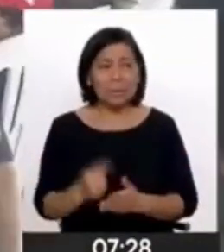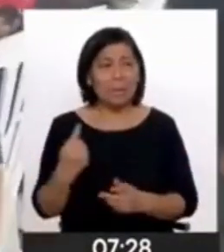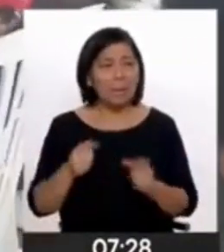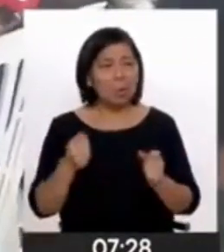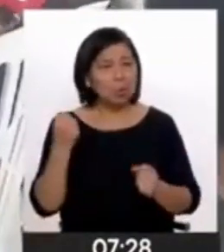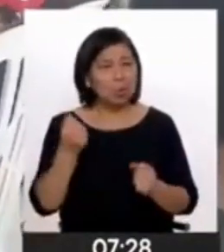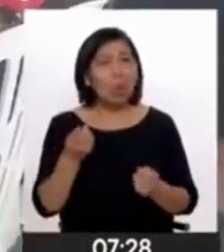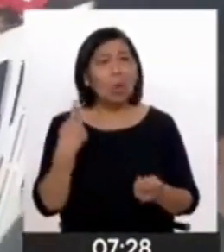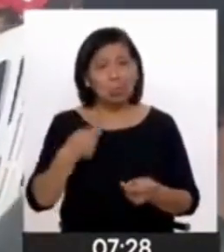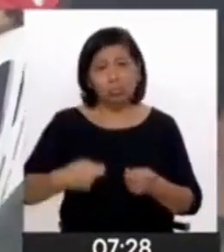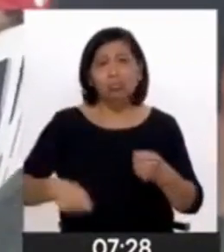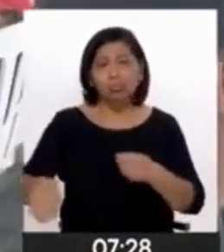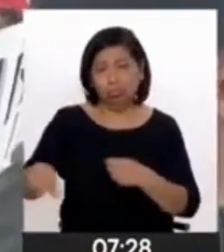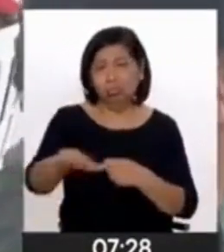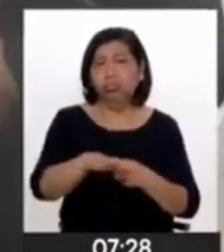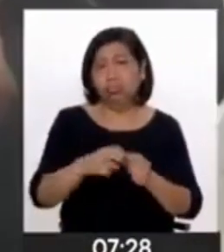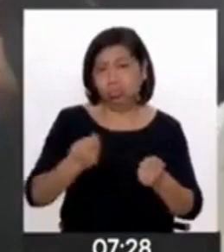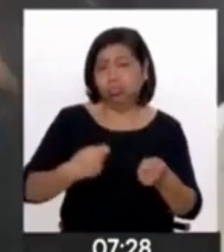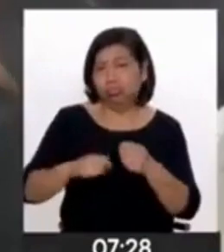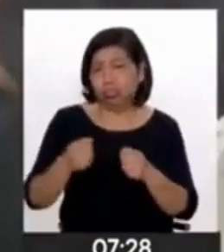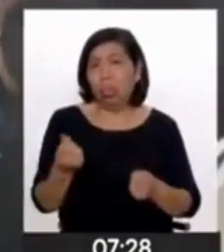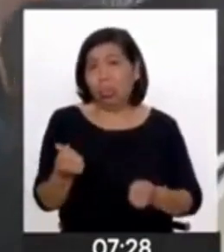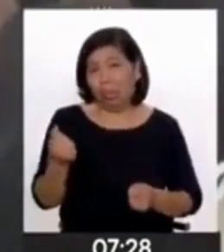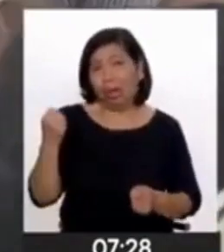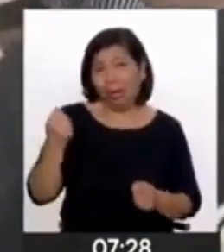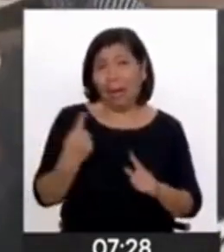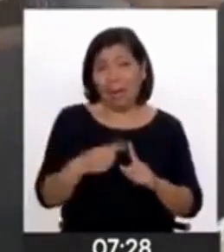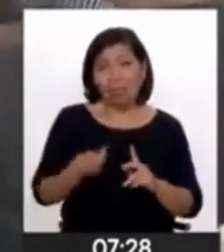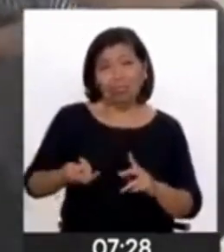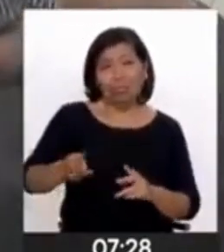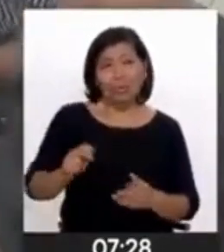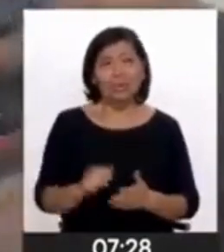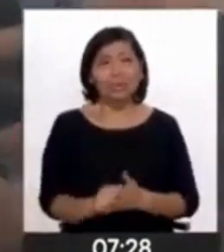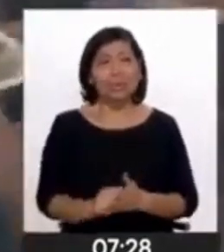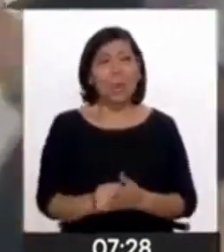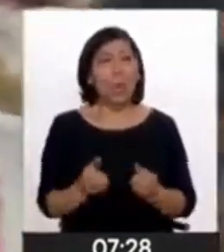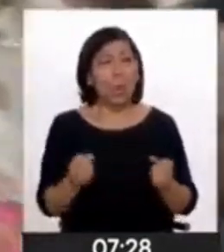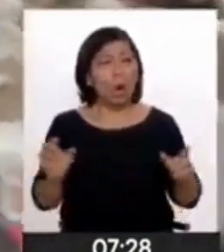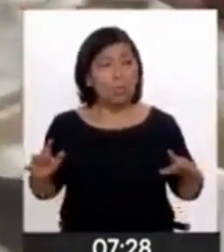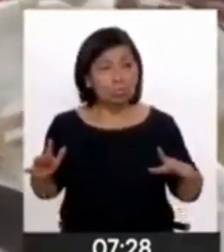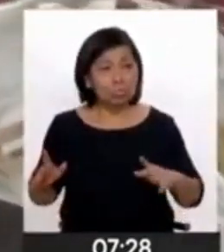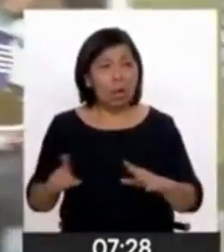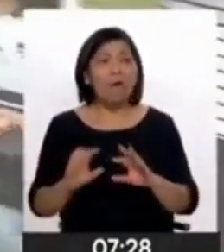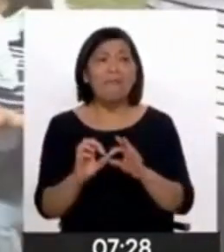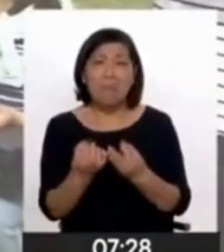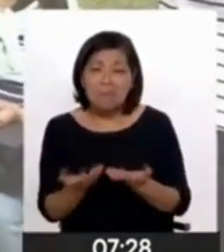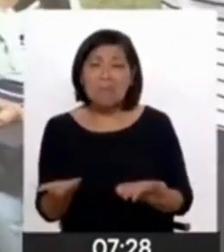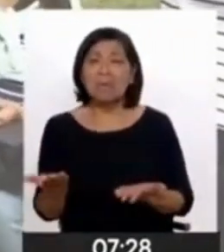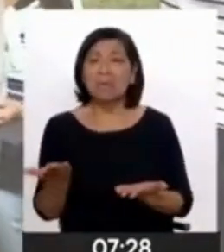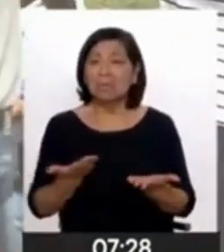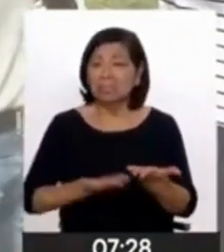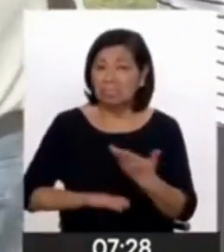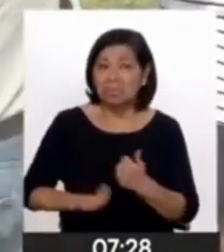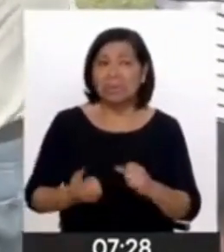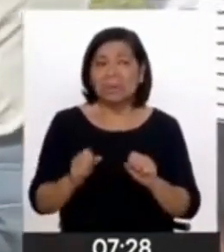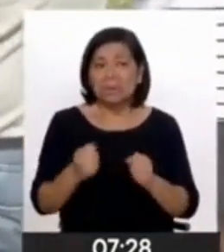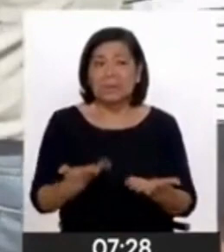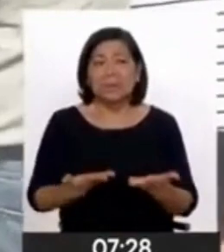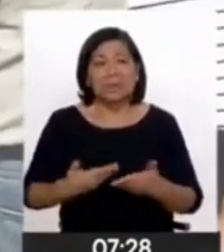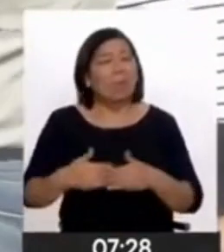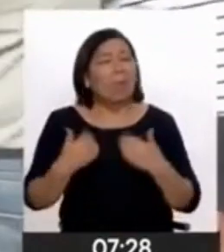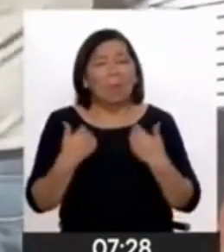de ganancias para la región. La expectativa fue superada por la masiva visita de familias que comían de pie,